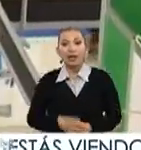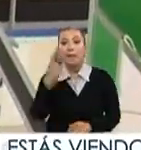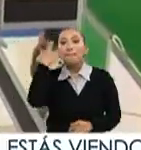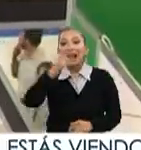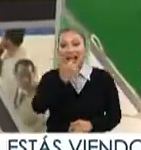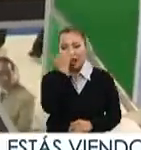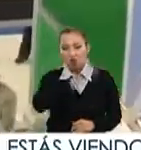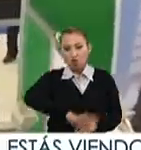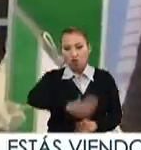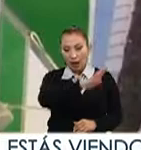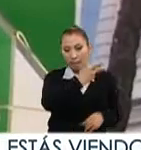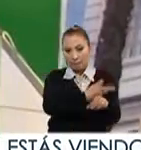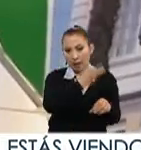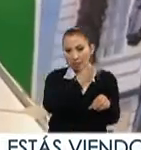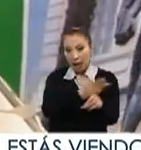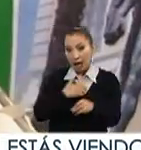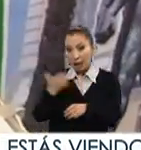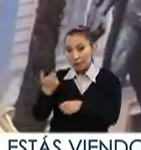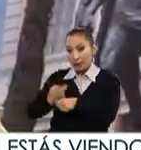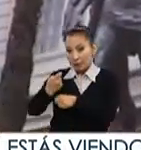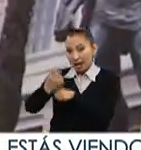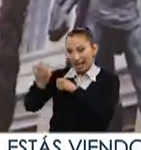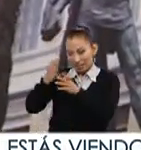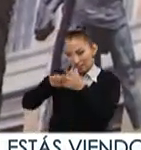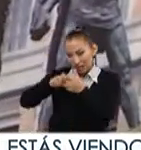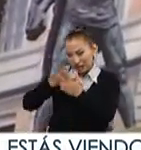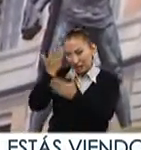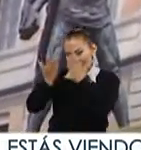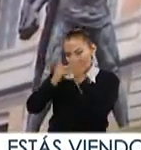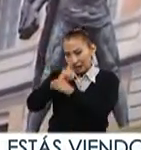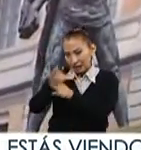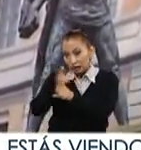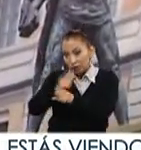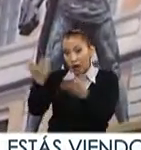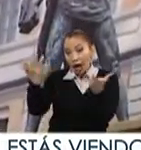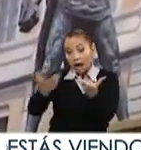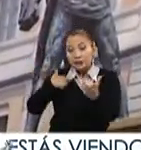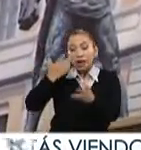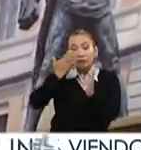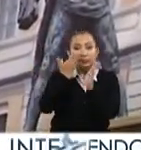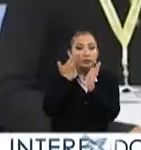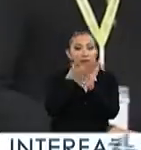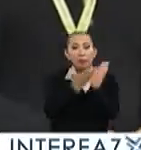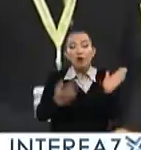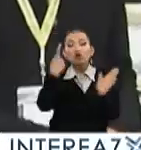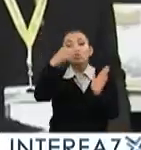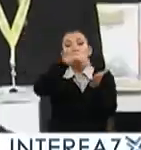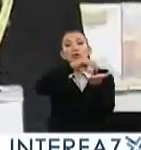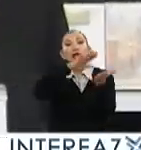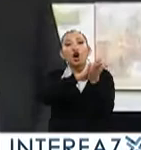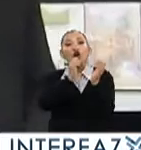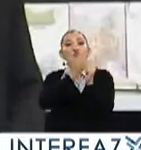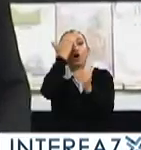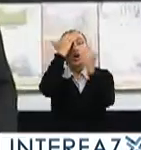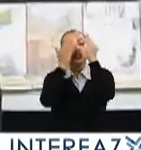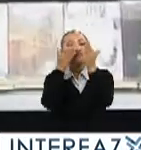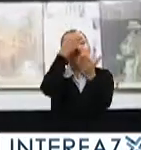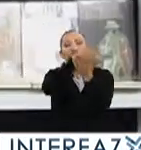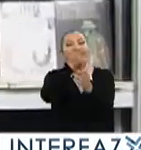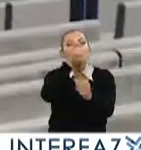los estudiantes de bachillerato y primeros años de licenciatura, se realizará el ciclo Tu cita con el